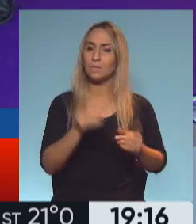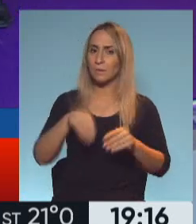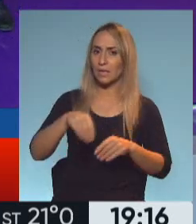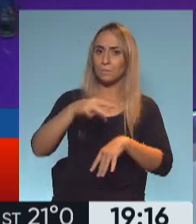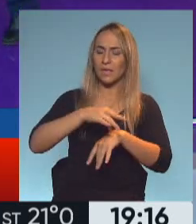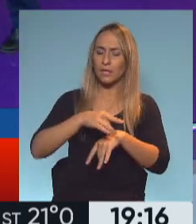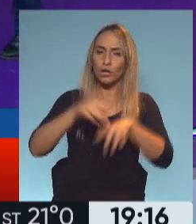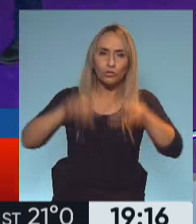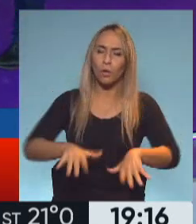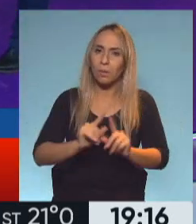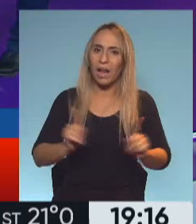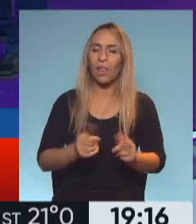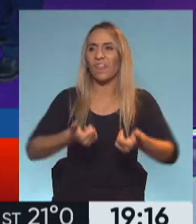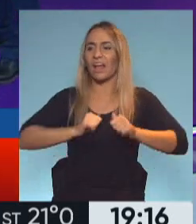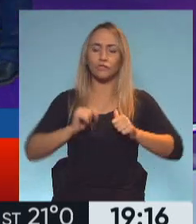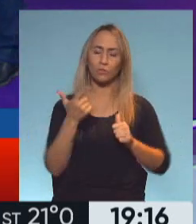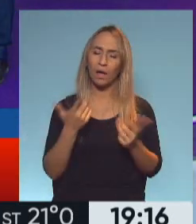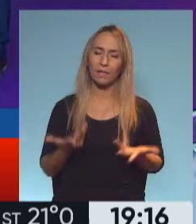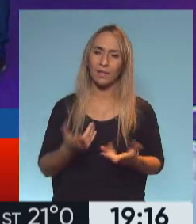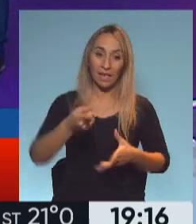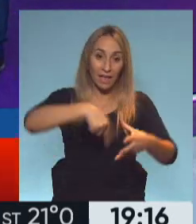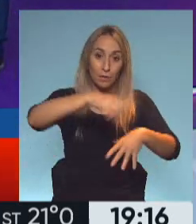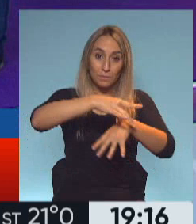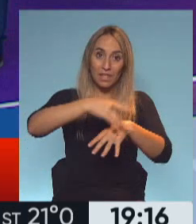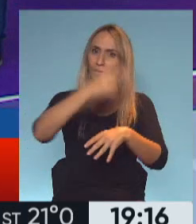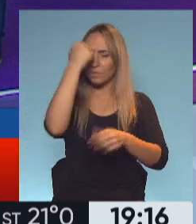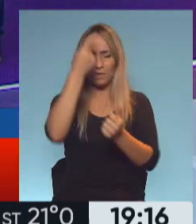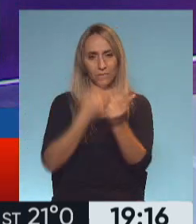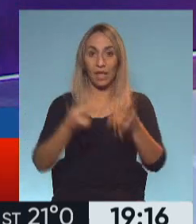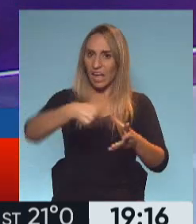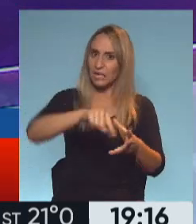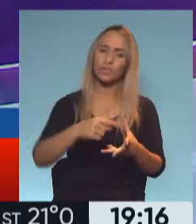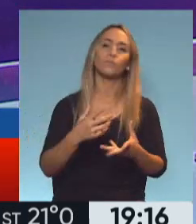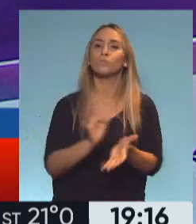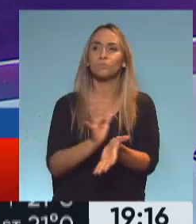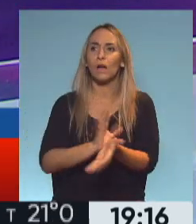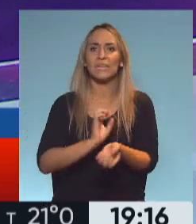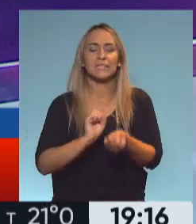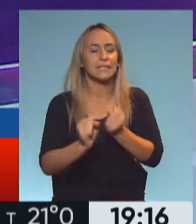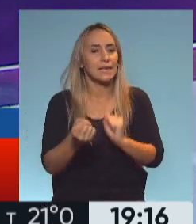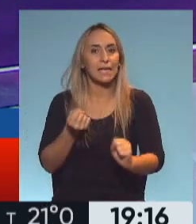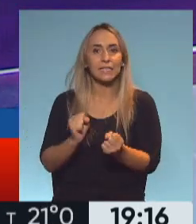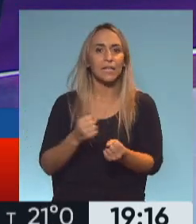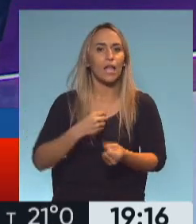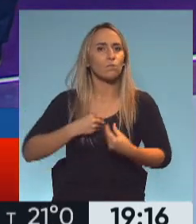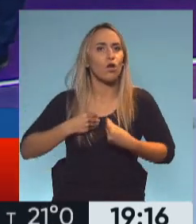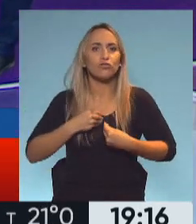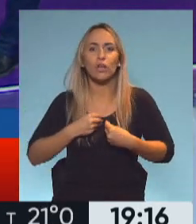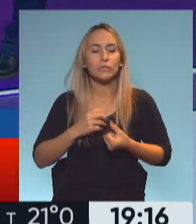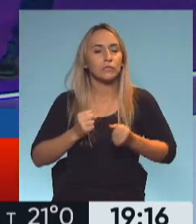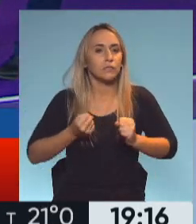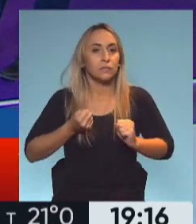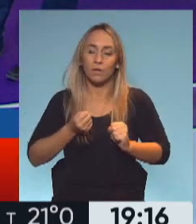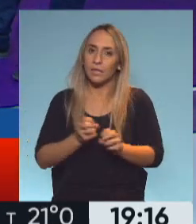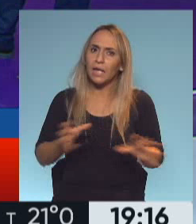segunda. Sí, ese colapso, ese estrés emocional, ya no solamente físico, sino emocional, ¿no? Es tremendo. Usted sabe